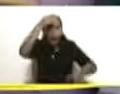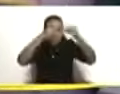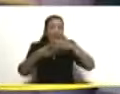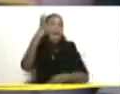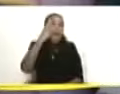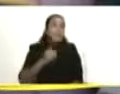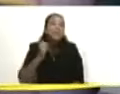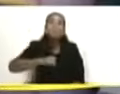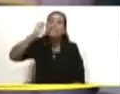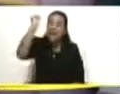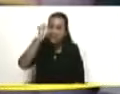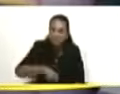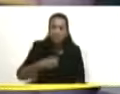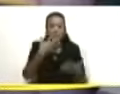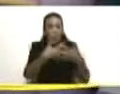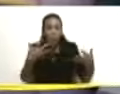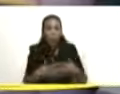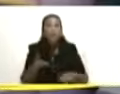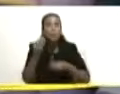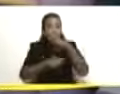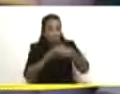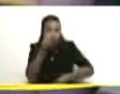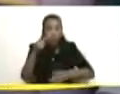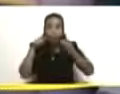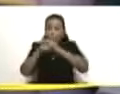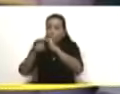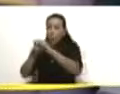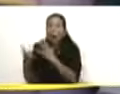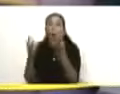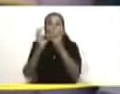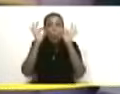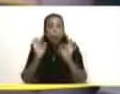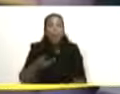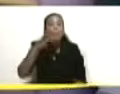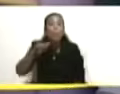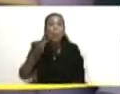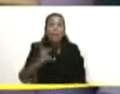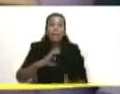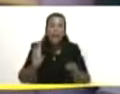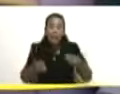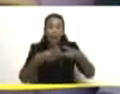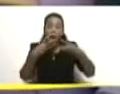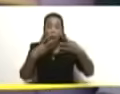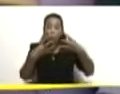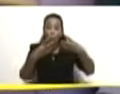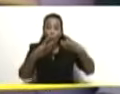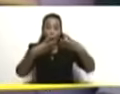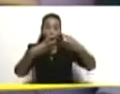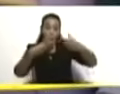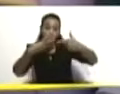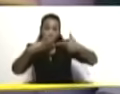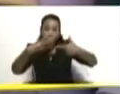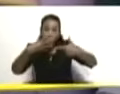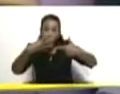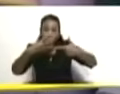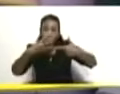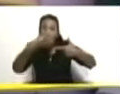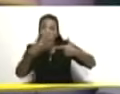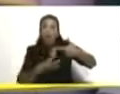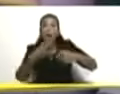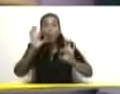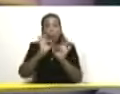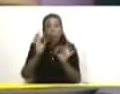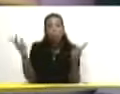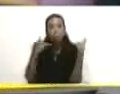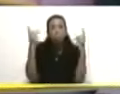y laboral de nuestro país. Esto lo vamos a hacer justo a la política cuarta, que es trabajo para la juventud, con ferias de empleo